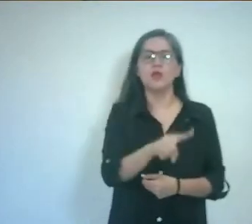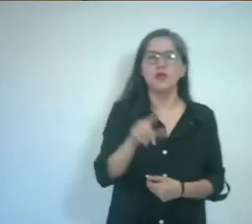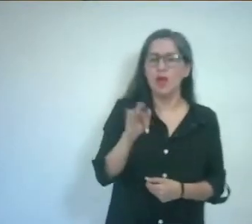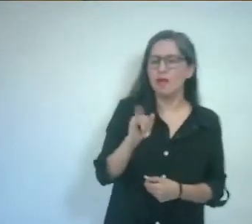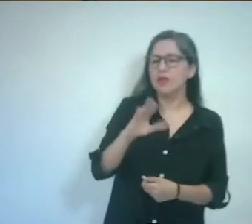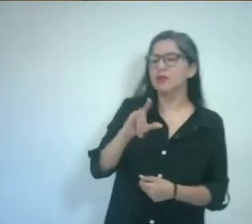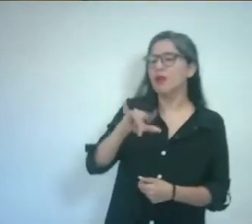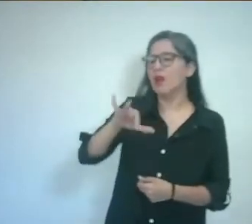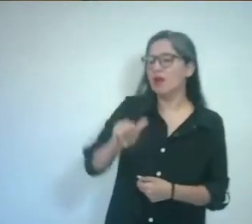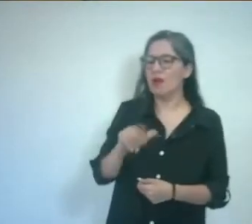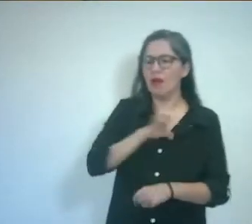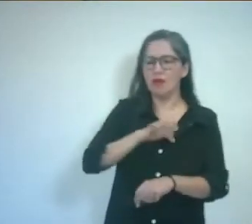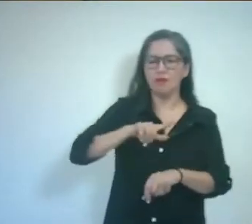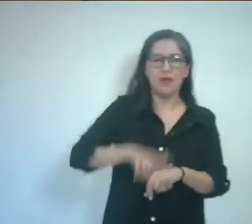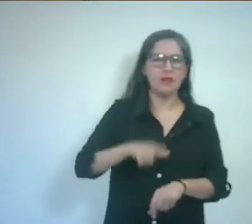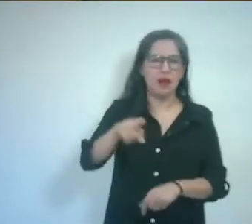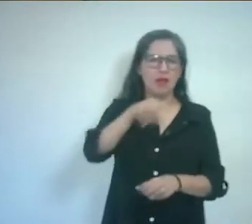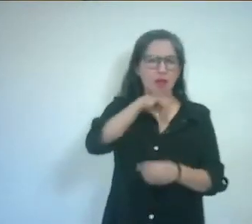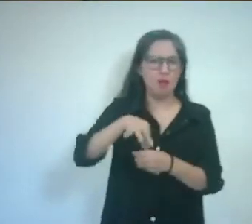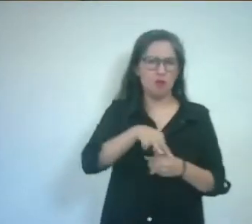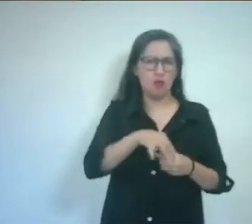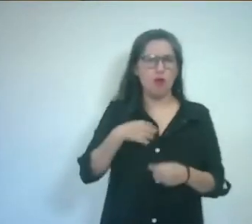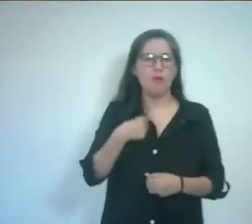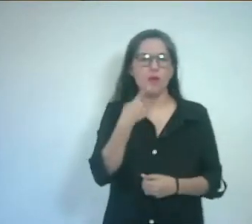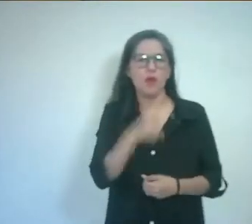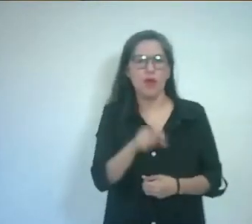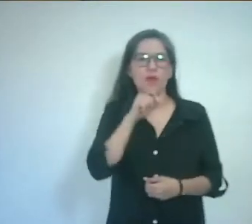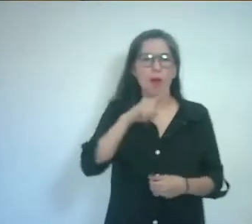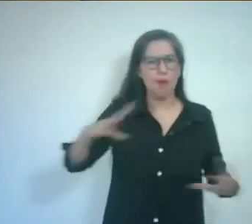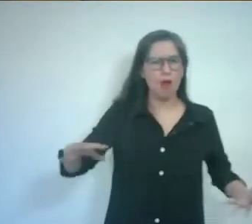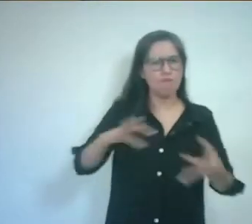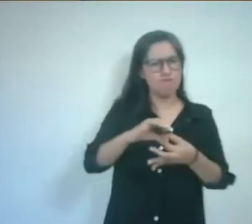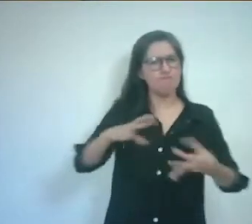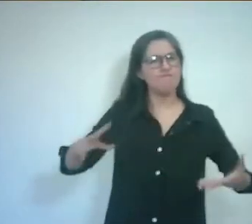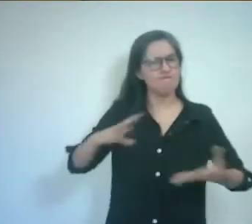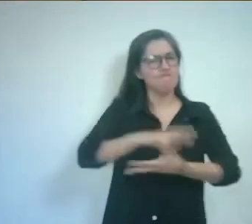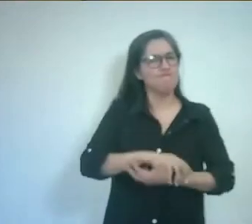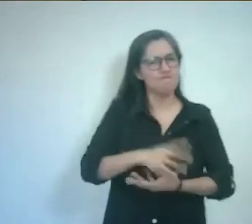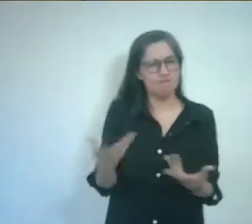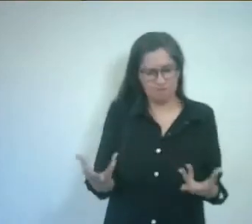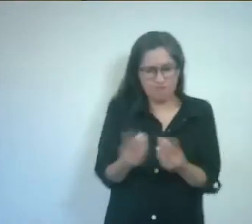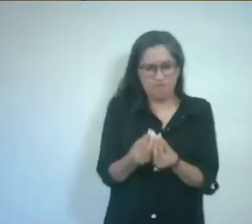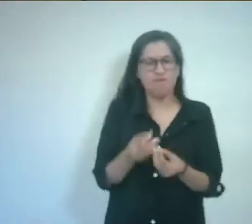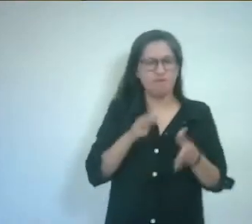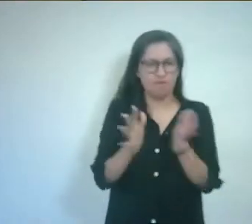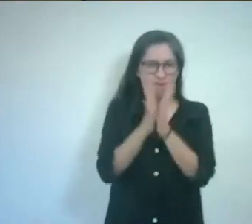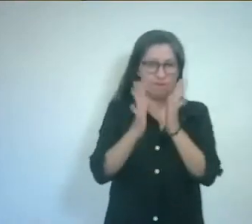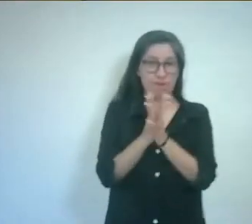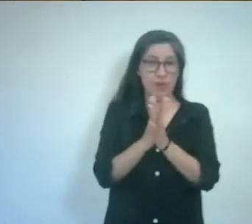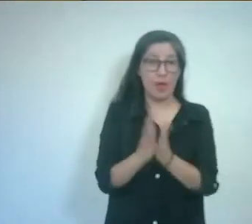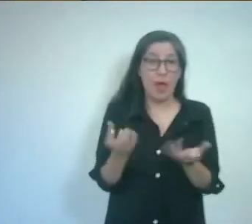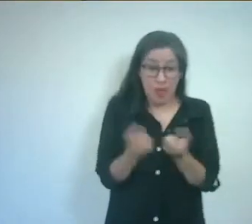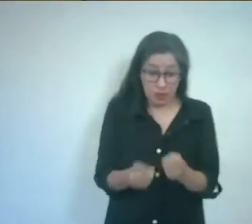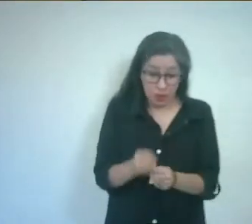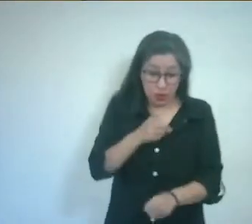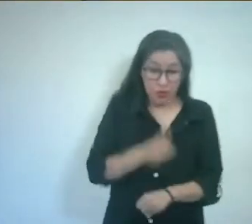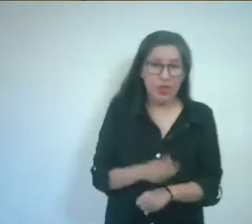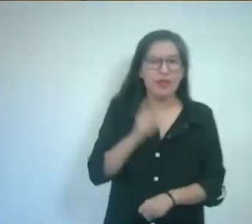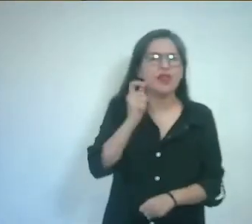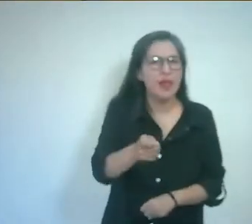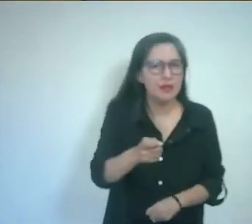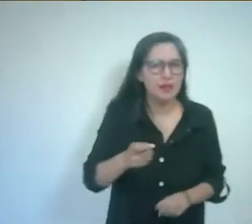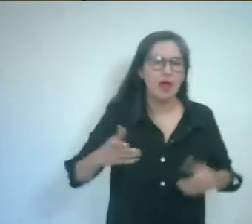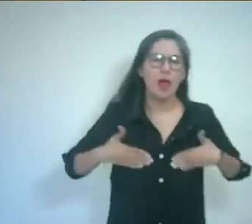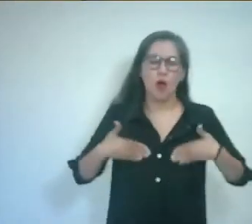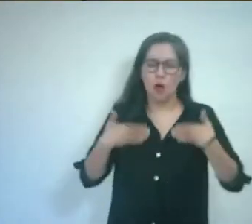constituir un delito electoral, sean coadyuvantes en la vigilancia del proceso. Como sociedad debemos honrar la confianza en